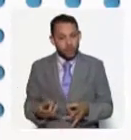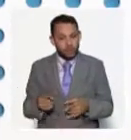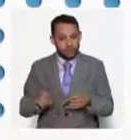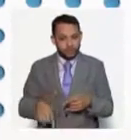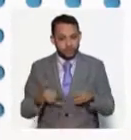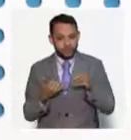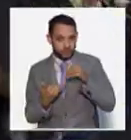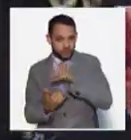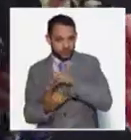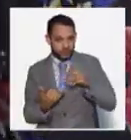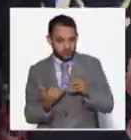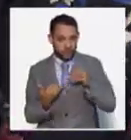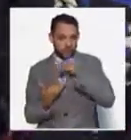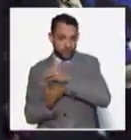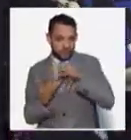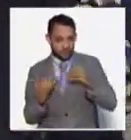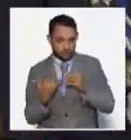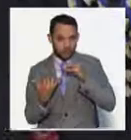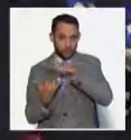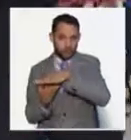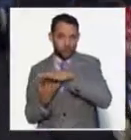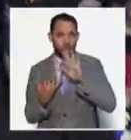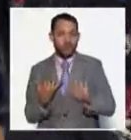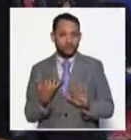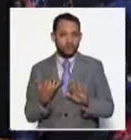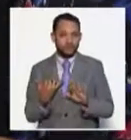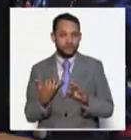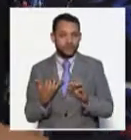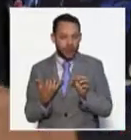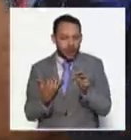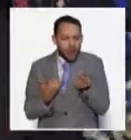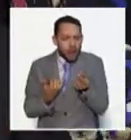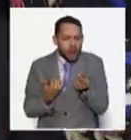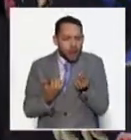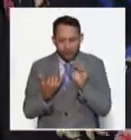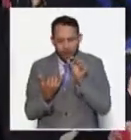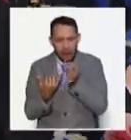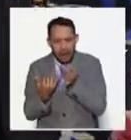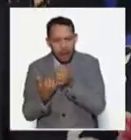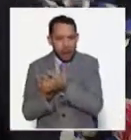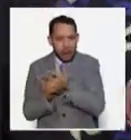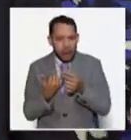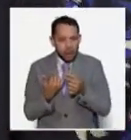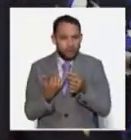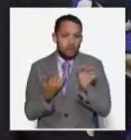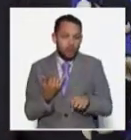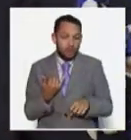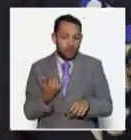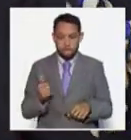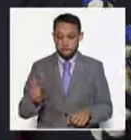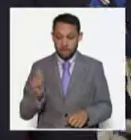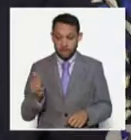ovarios tenemos los ovarios realmente son órganos muy pequeños entonces es muy difícil que una señora se pueda tocar sus